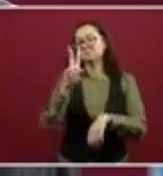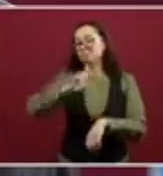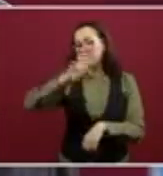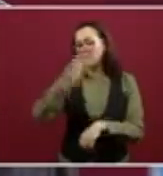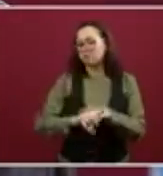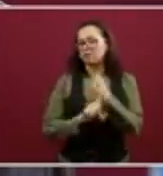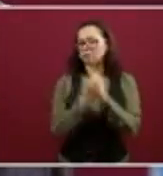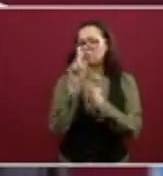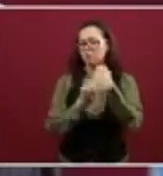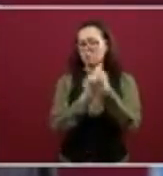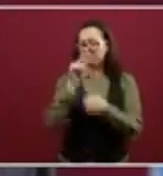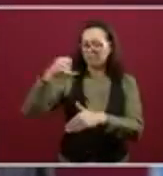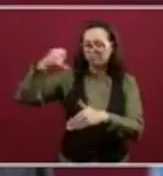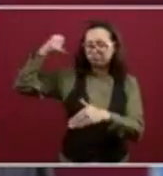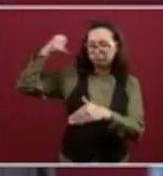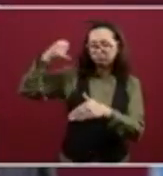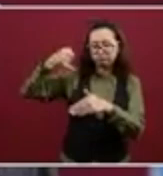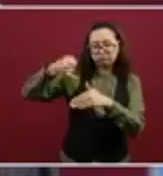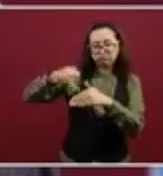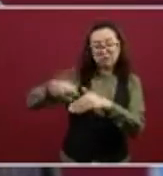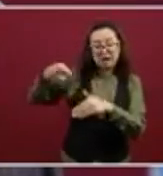del problema.